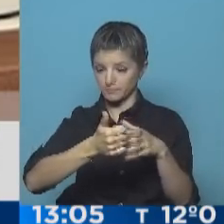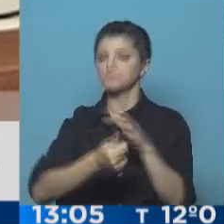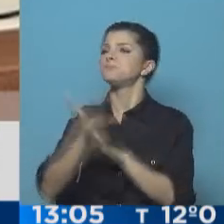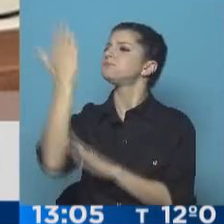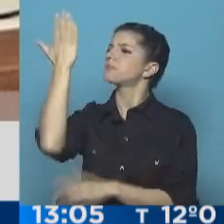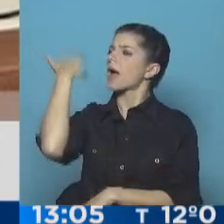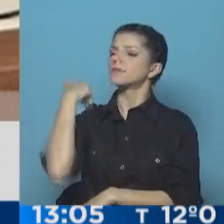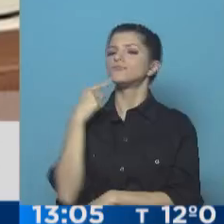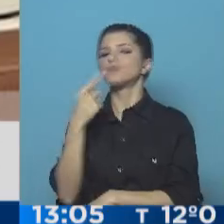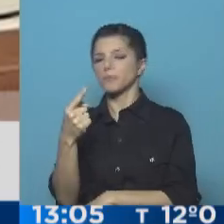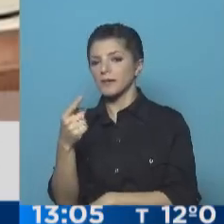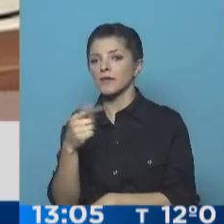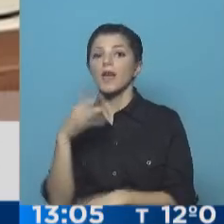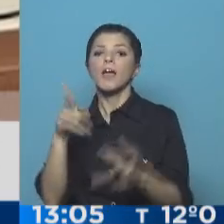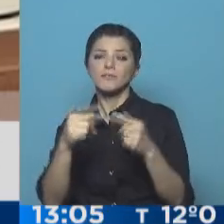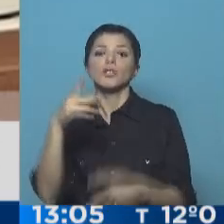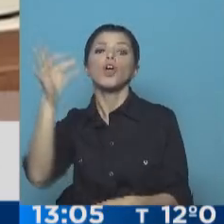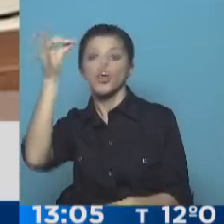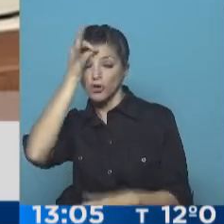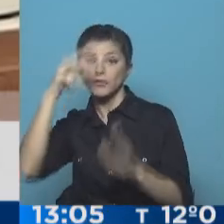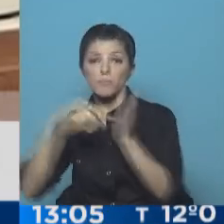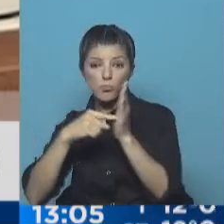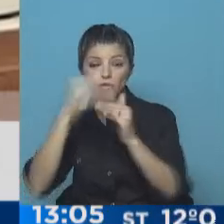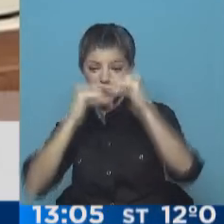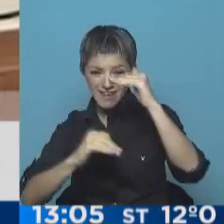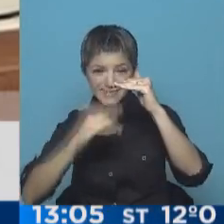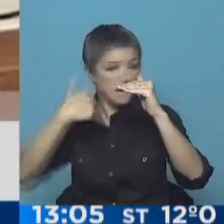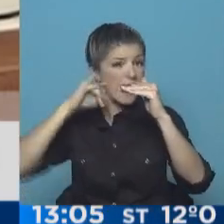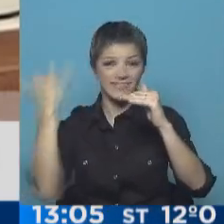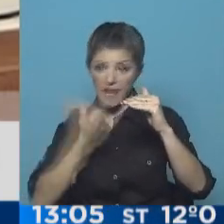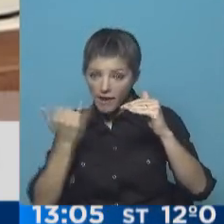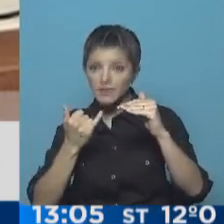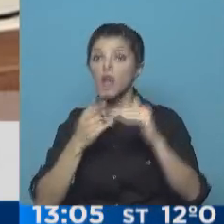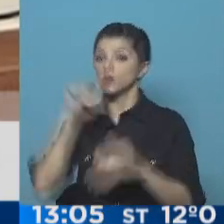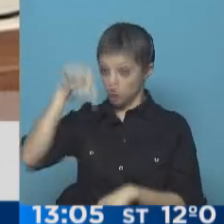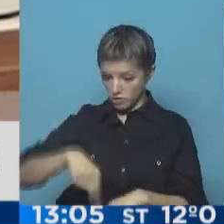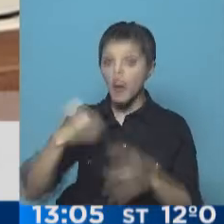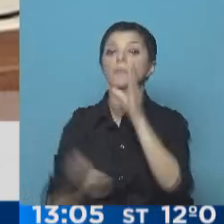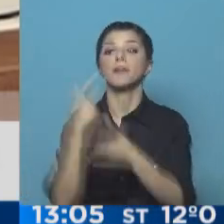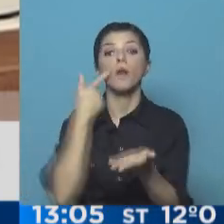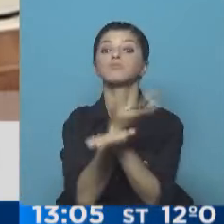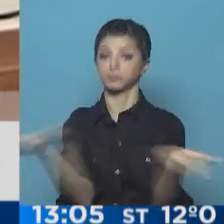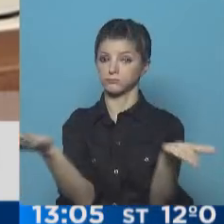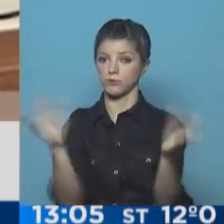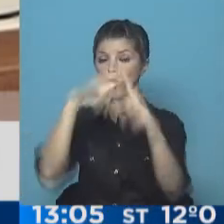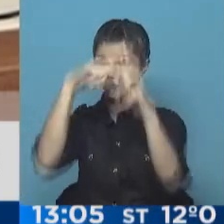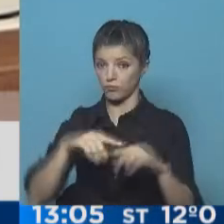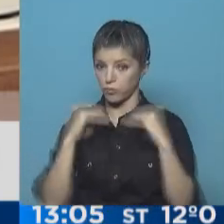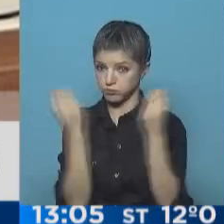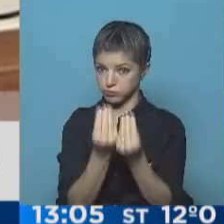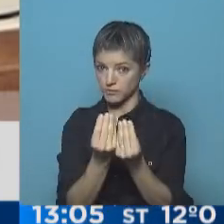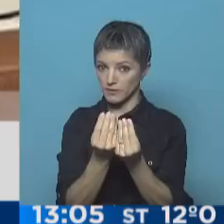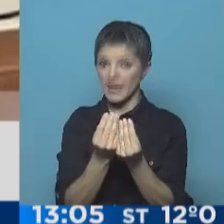dicho digan lo que digan hay más de 12 puntos bueno esta mañana con datos ya prácticamente finalizado el escrutinio más de